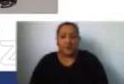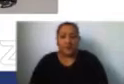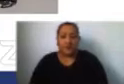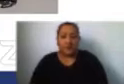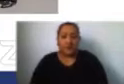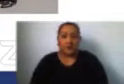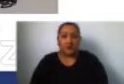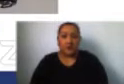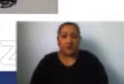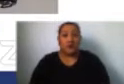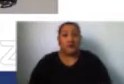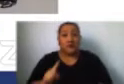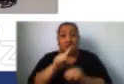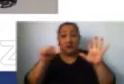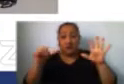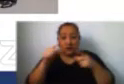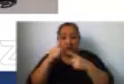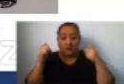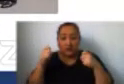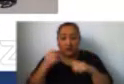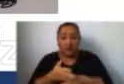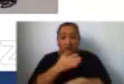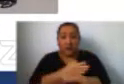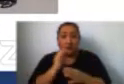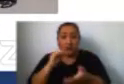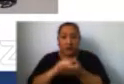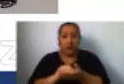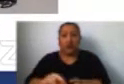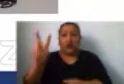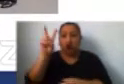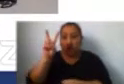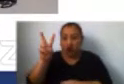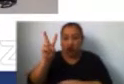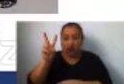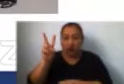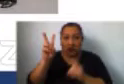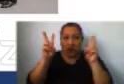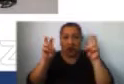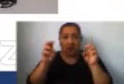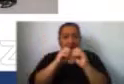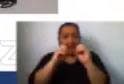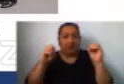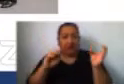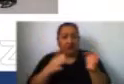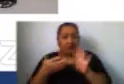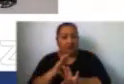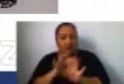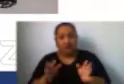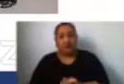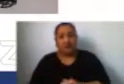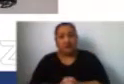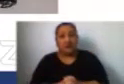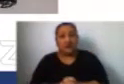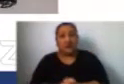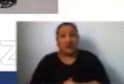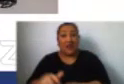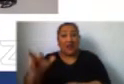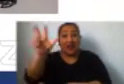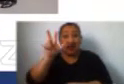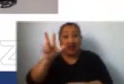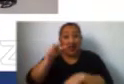El 16 de marzo se registraron 2 casos y 0 fallecidos. El 3 de